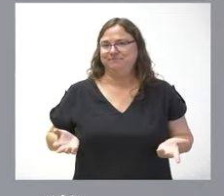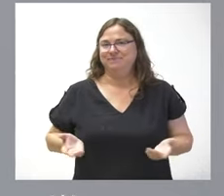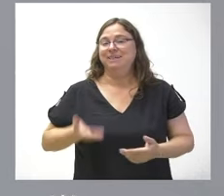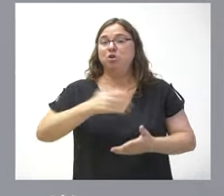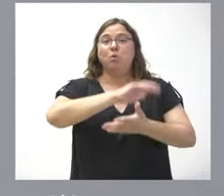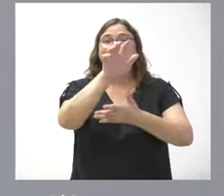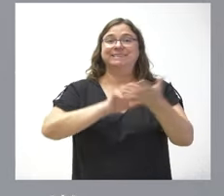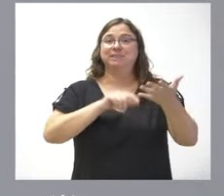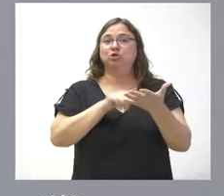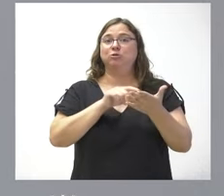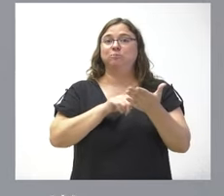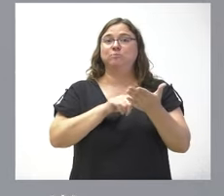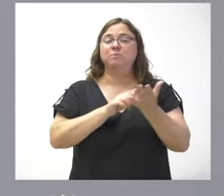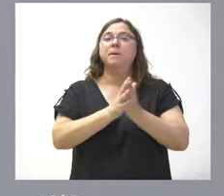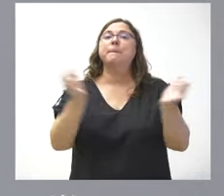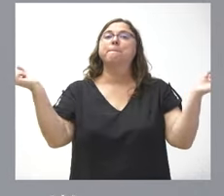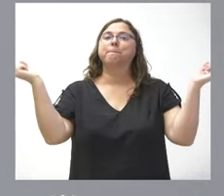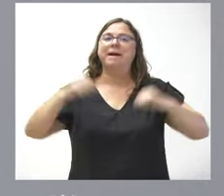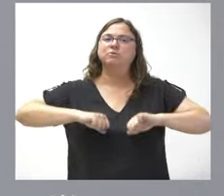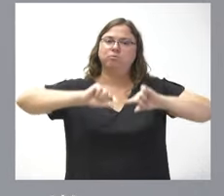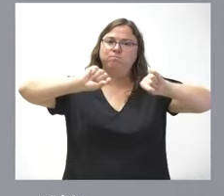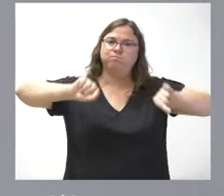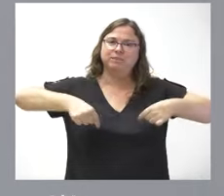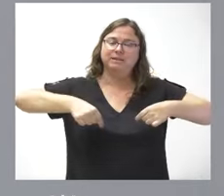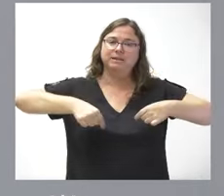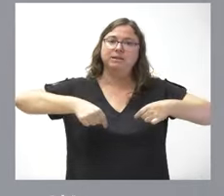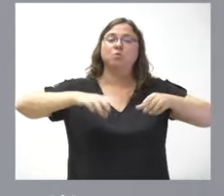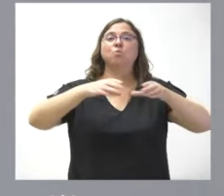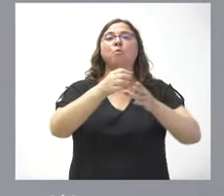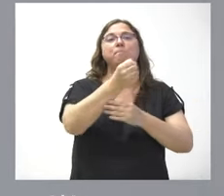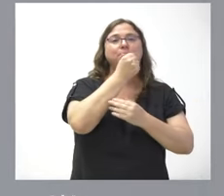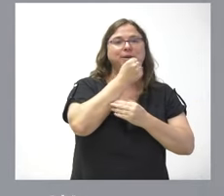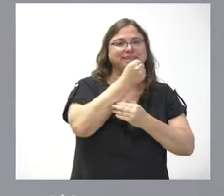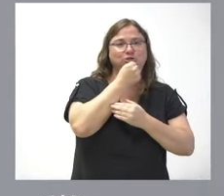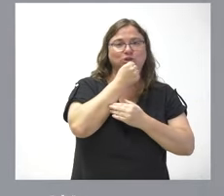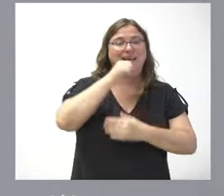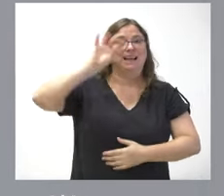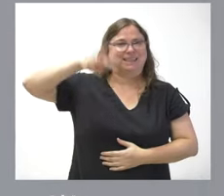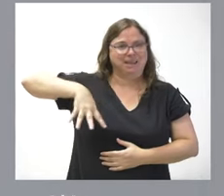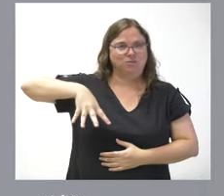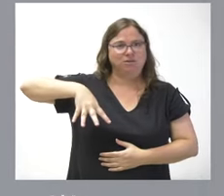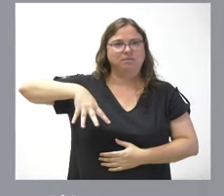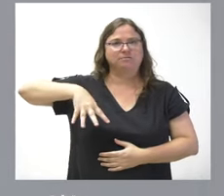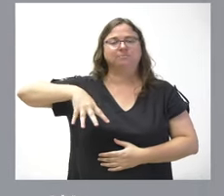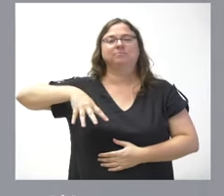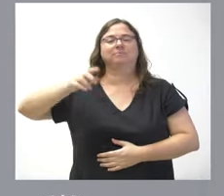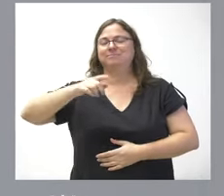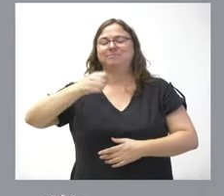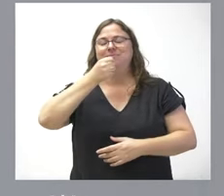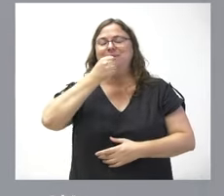escrito de un pacto firmado entre el partido socialista de Cataluña y esquerra republicana